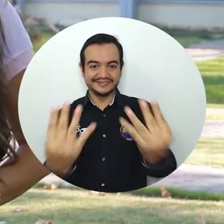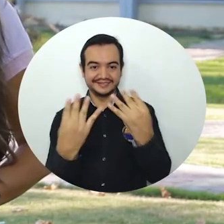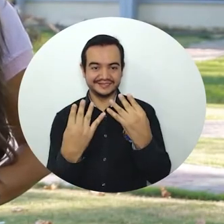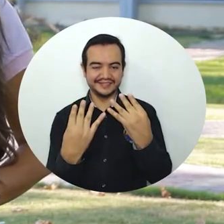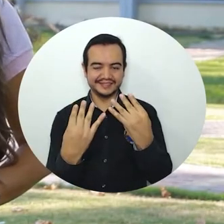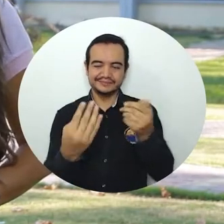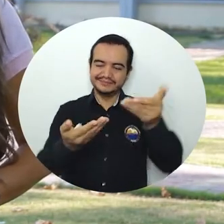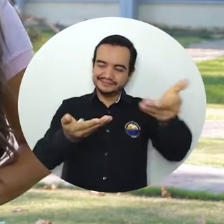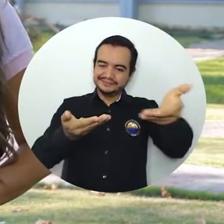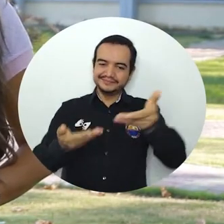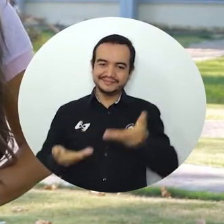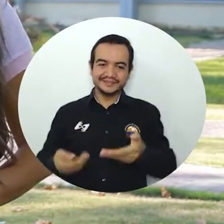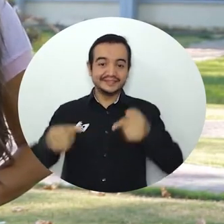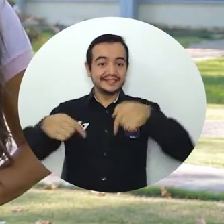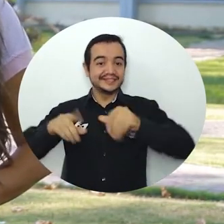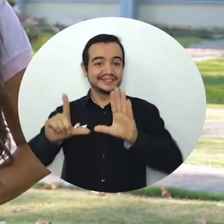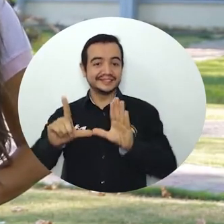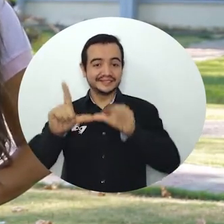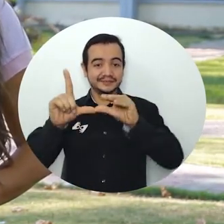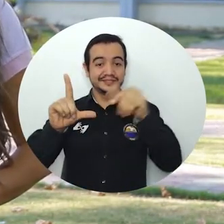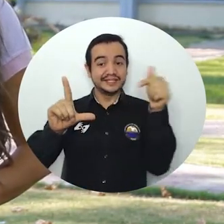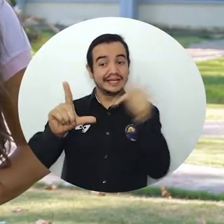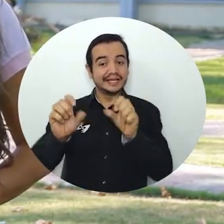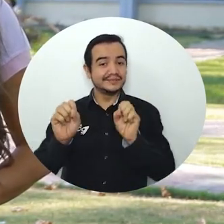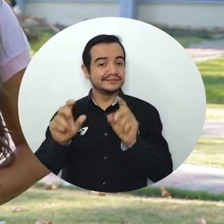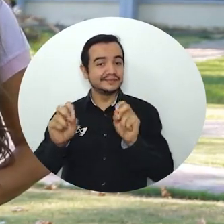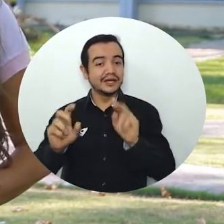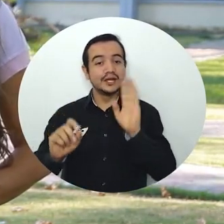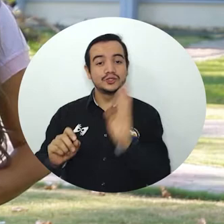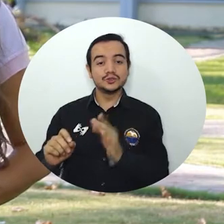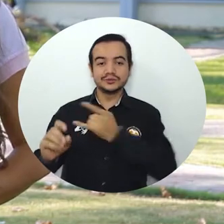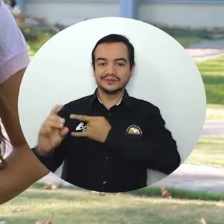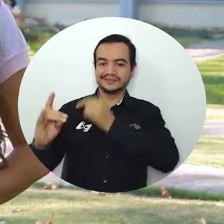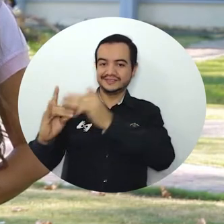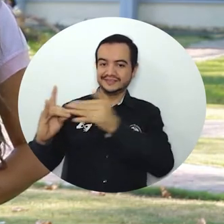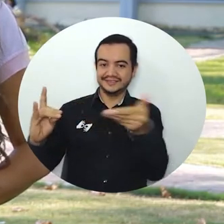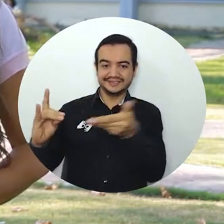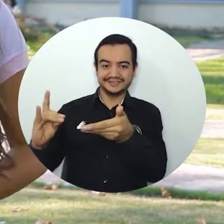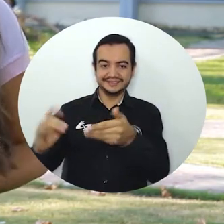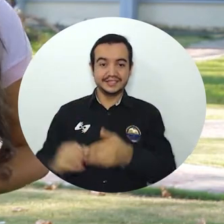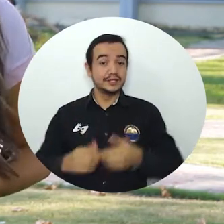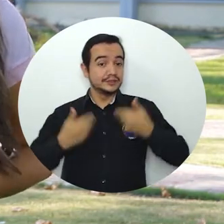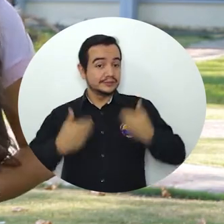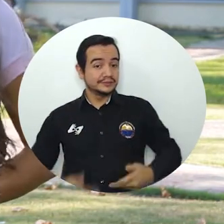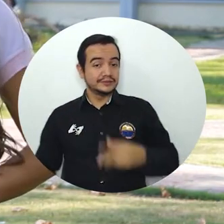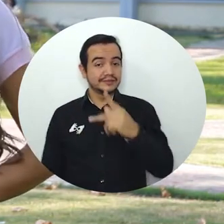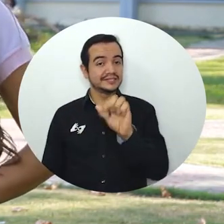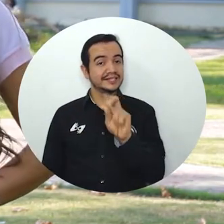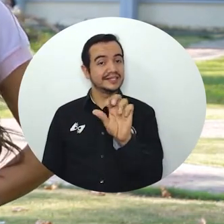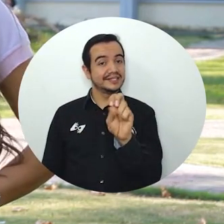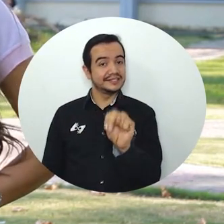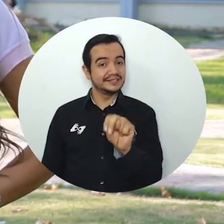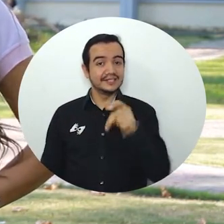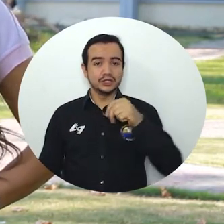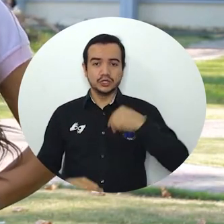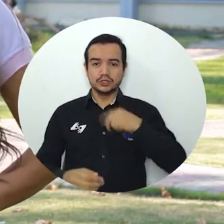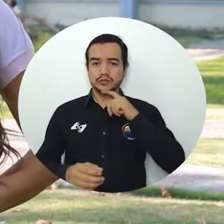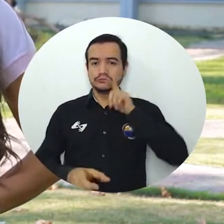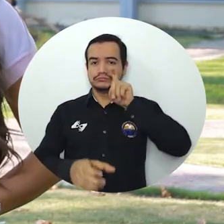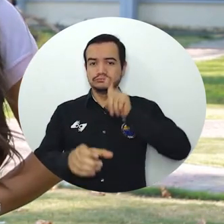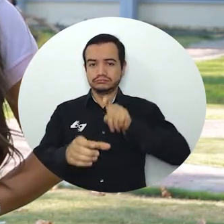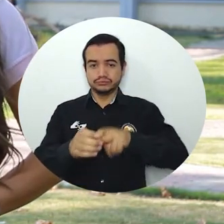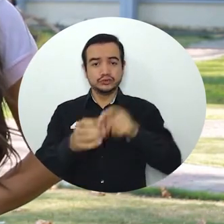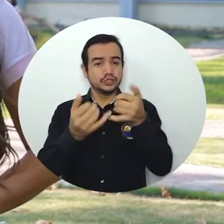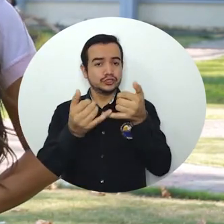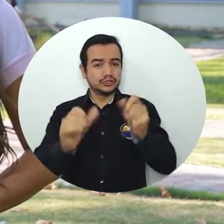Televidentes, sean todos bienvenidos al Campus TV, programa institucional de la Universidad del Magdalena. Yo soy Karen Cuau, graduada del programa de